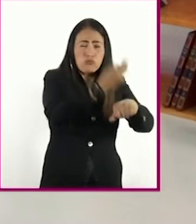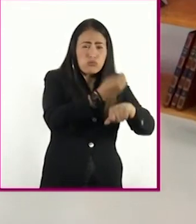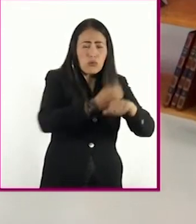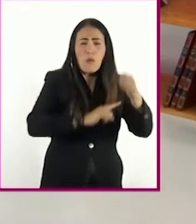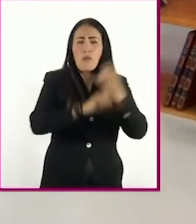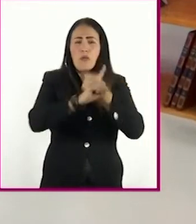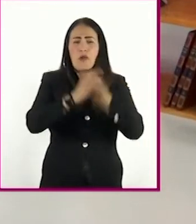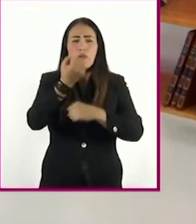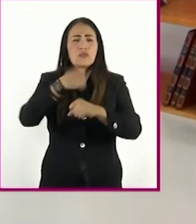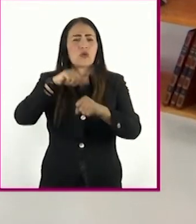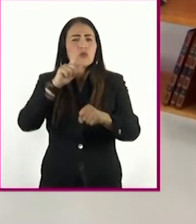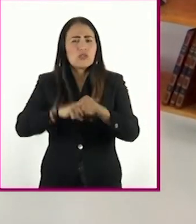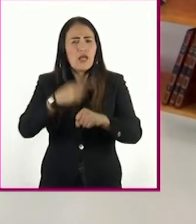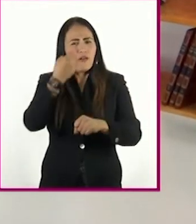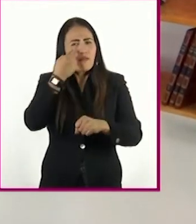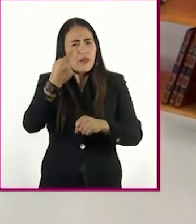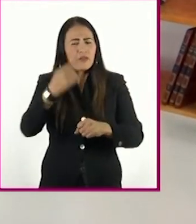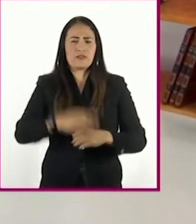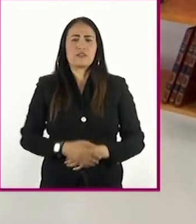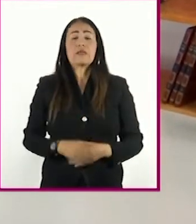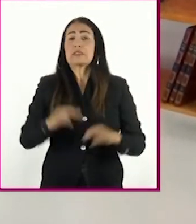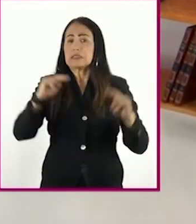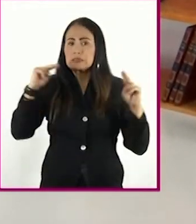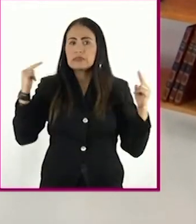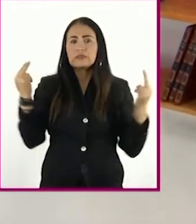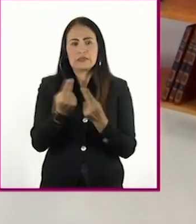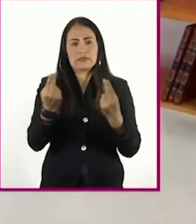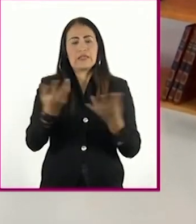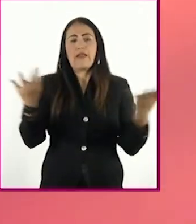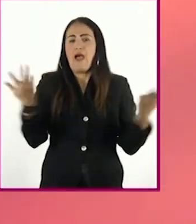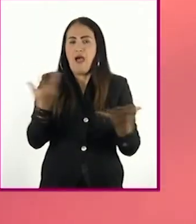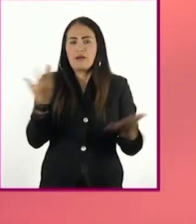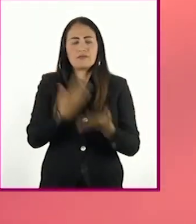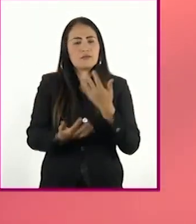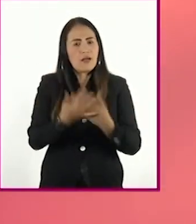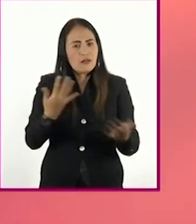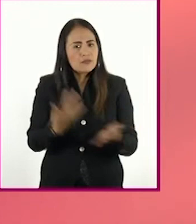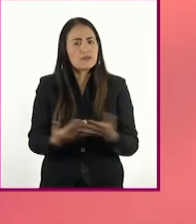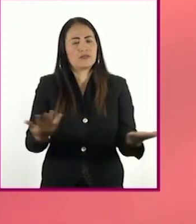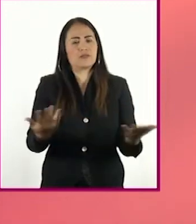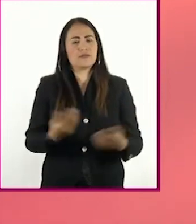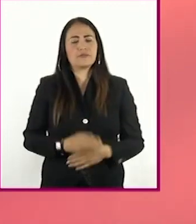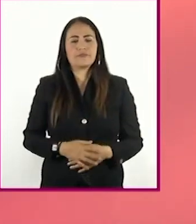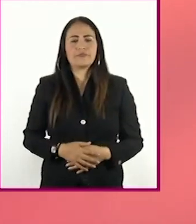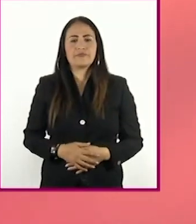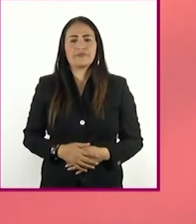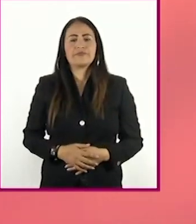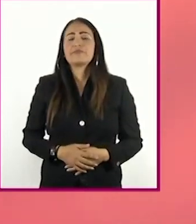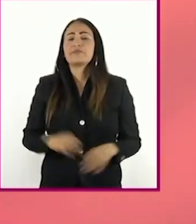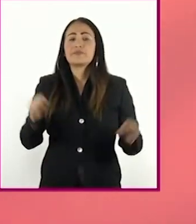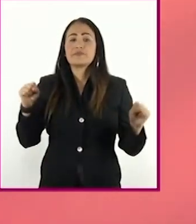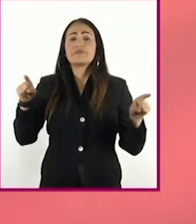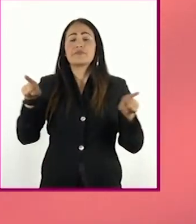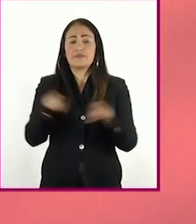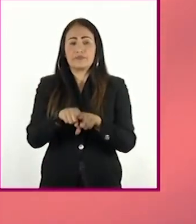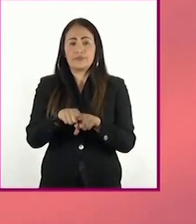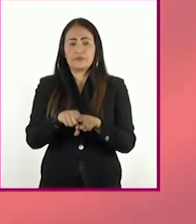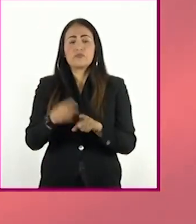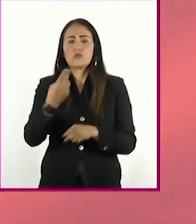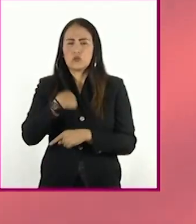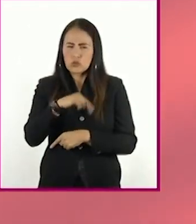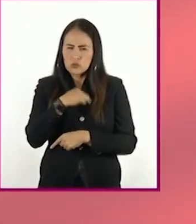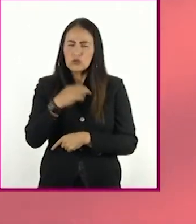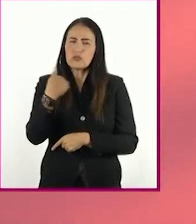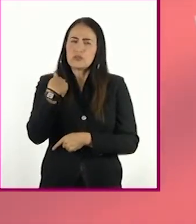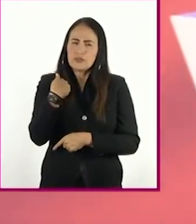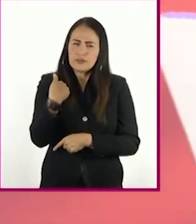social. De hecho, se menciona la necesidad de generar acciones. Ahora sí, una vez que logremos